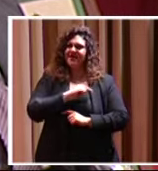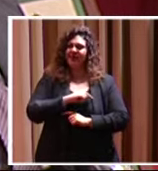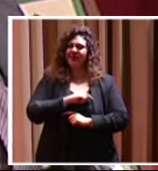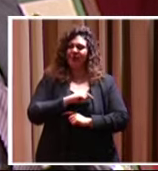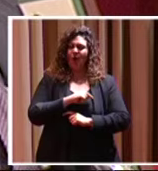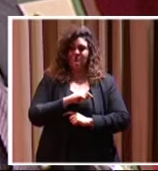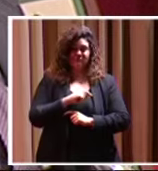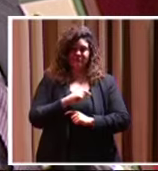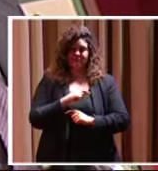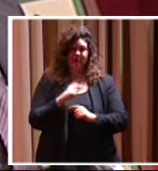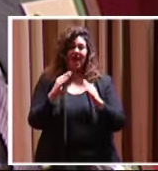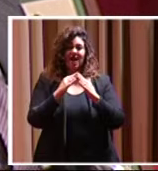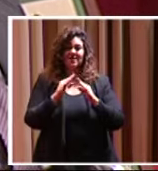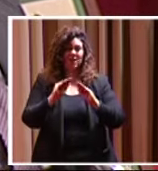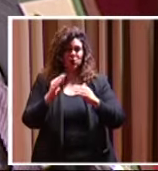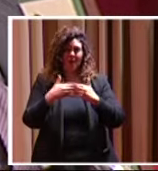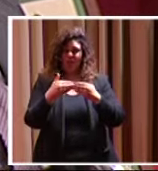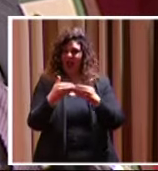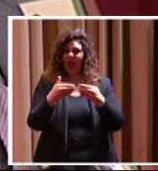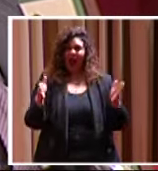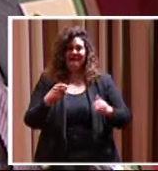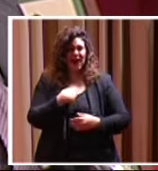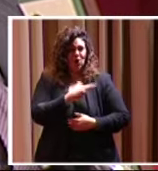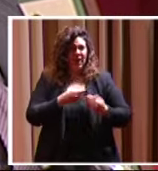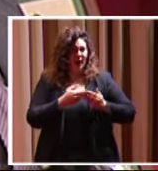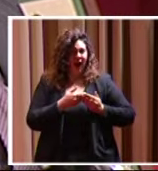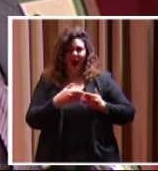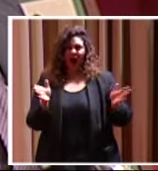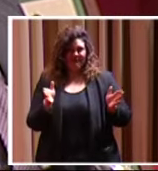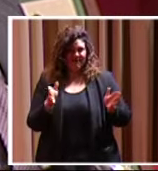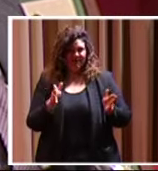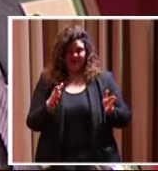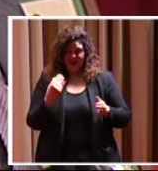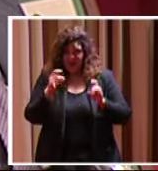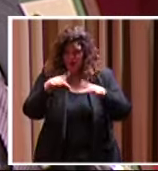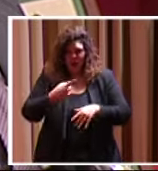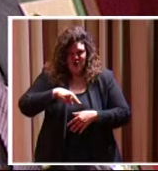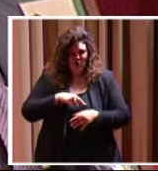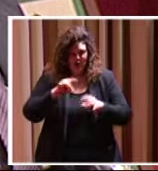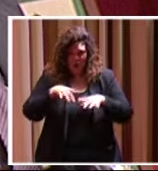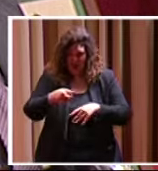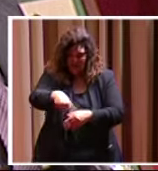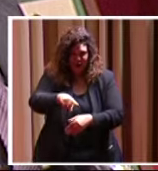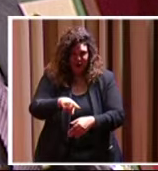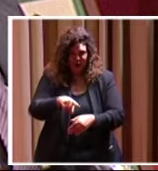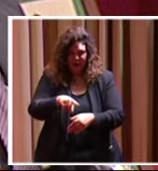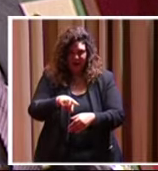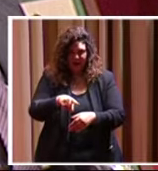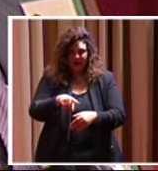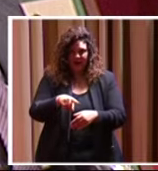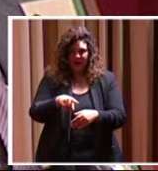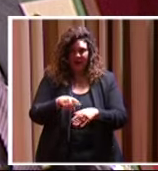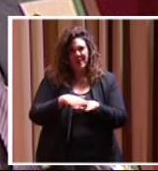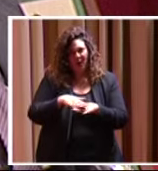de su casa, pero también de su corazón, hasta considerarme uno de los vuestros. Perdón, quería decir uno